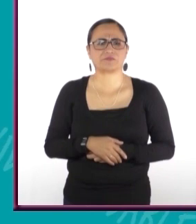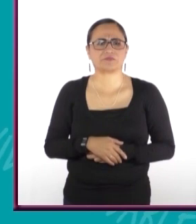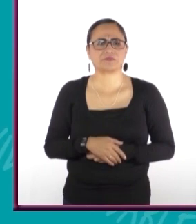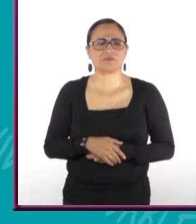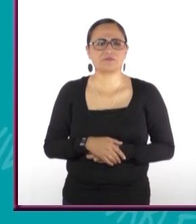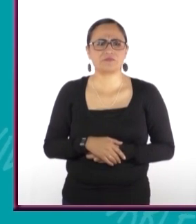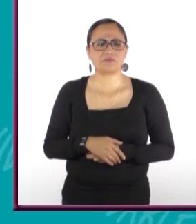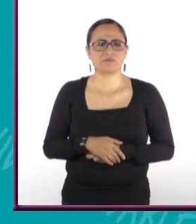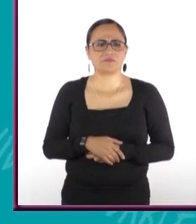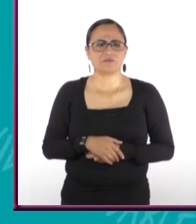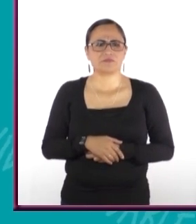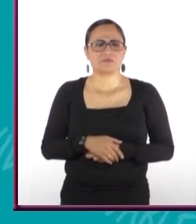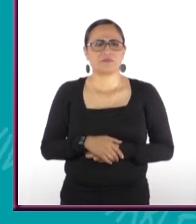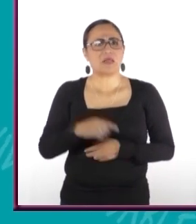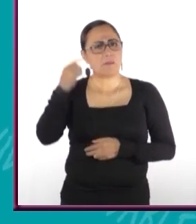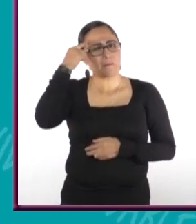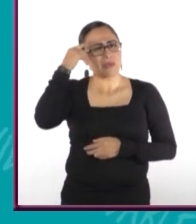de